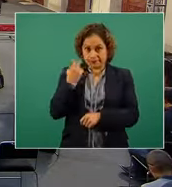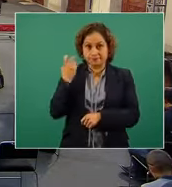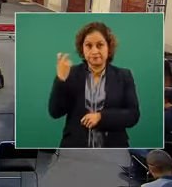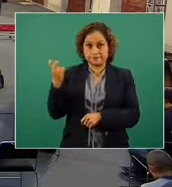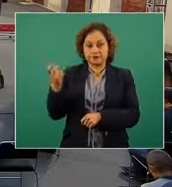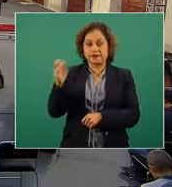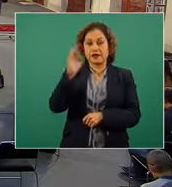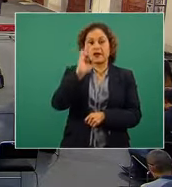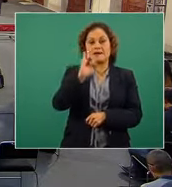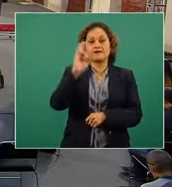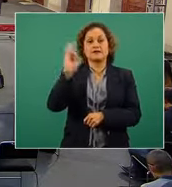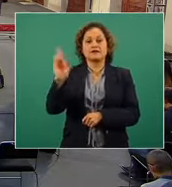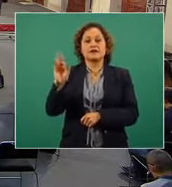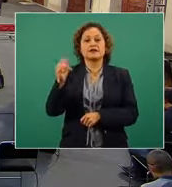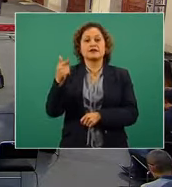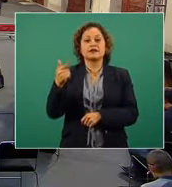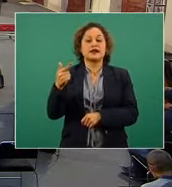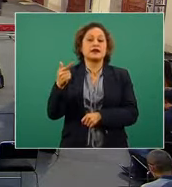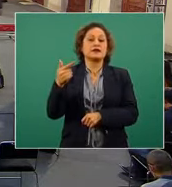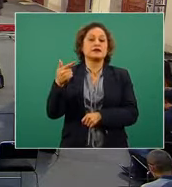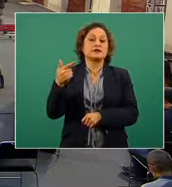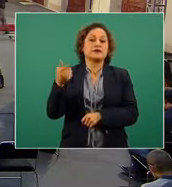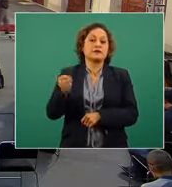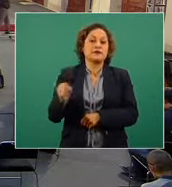septiembre 27 de